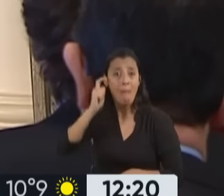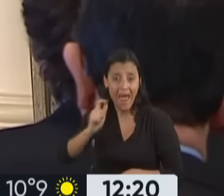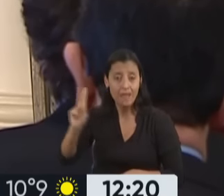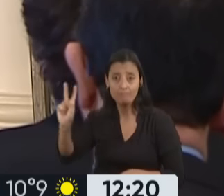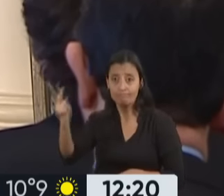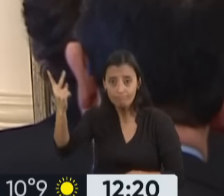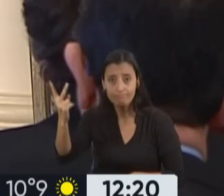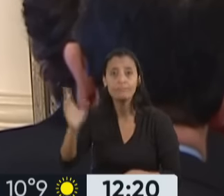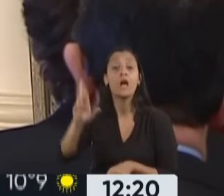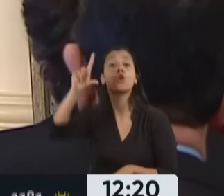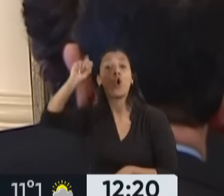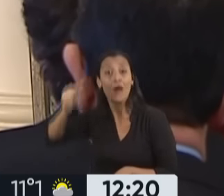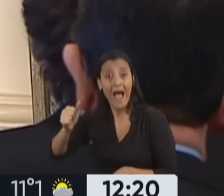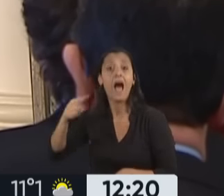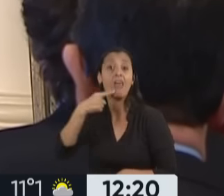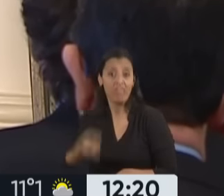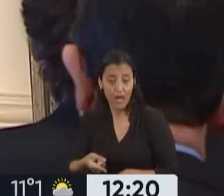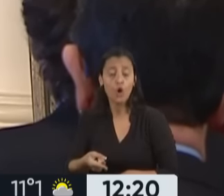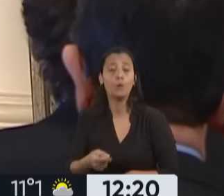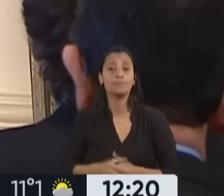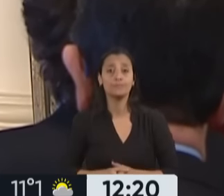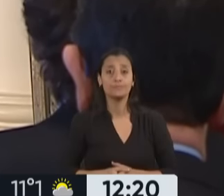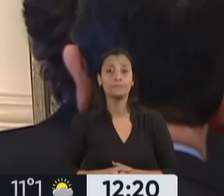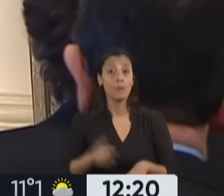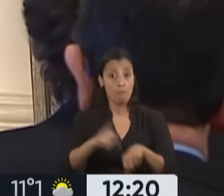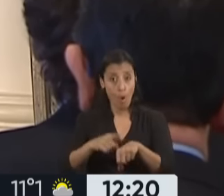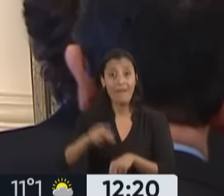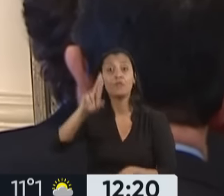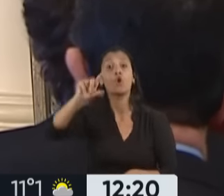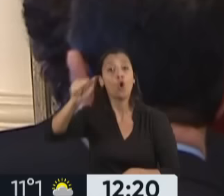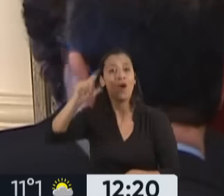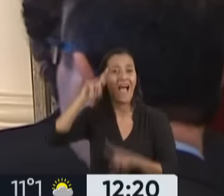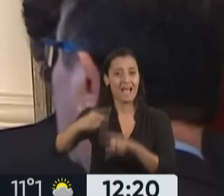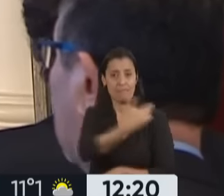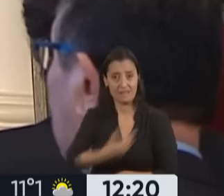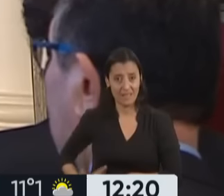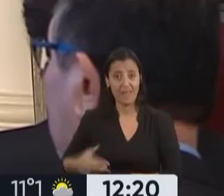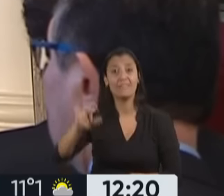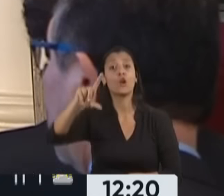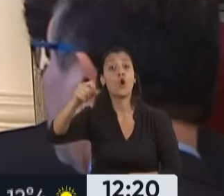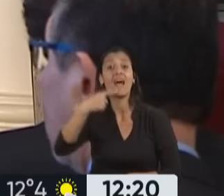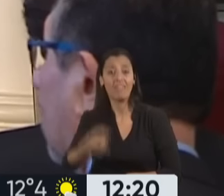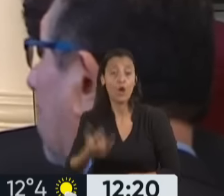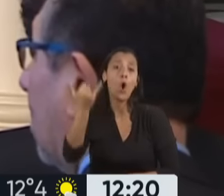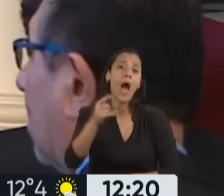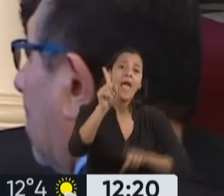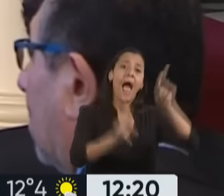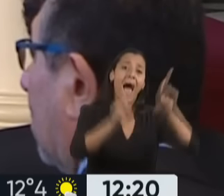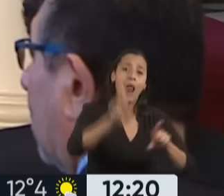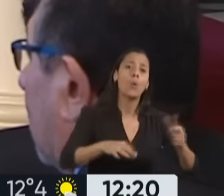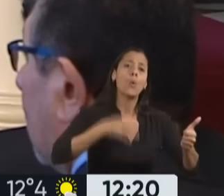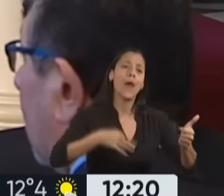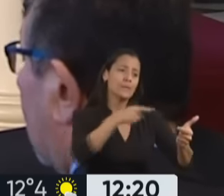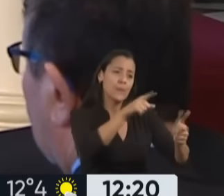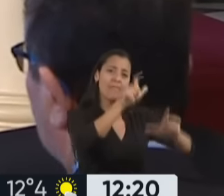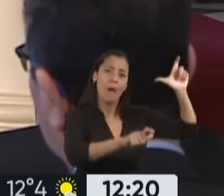presidente Roca, Julio Roca, decía: hay vidas cuyo relato